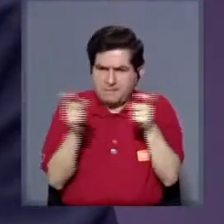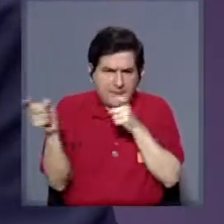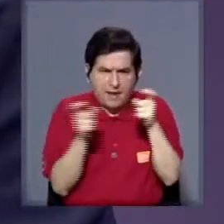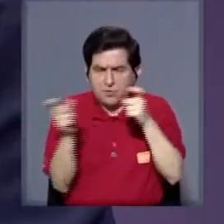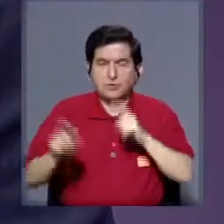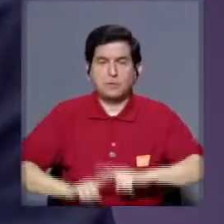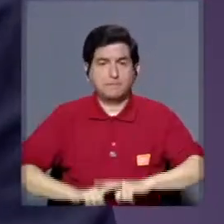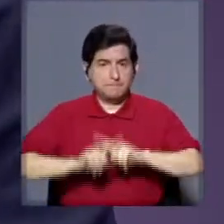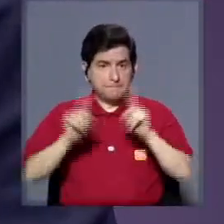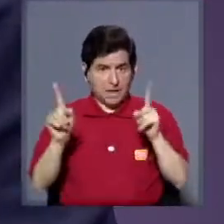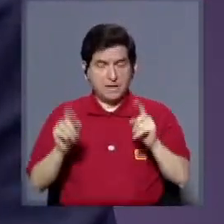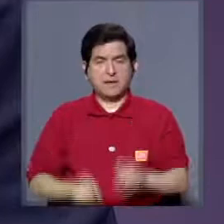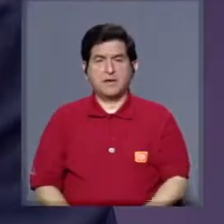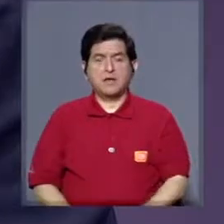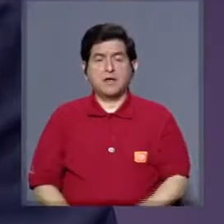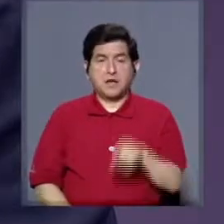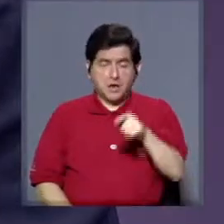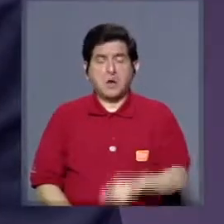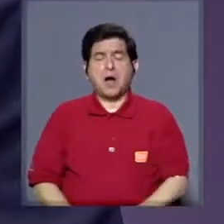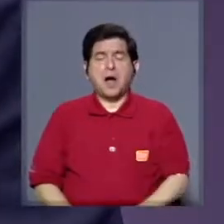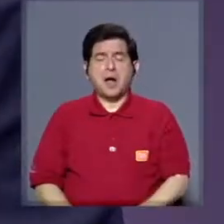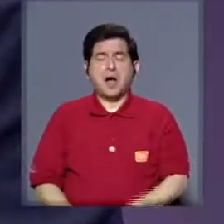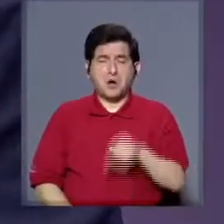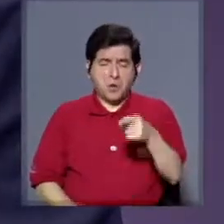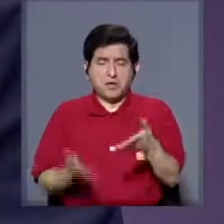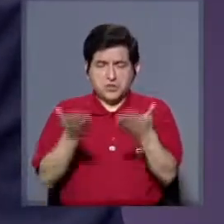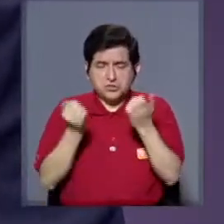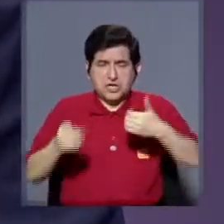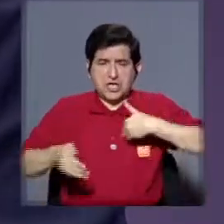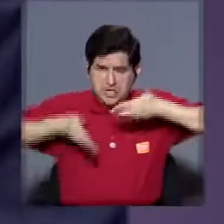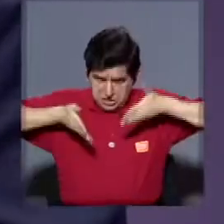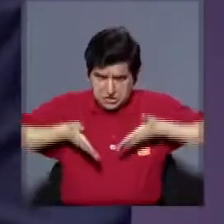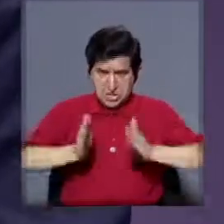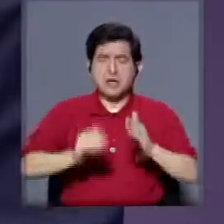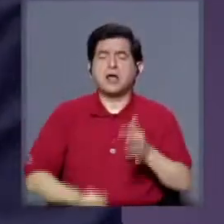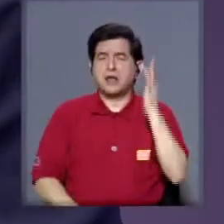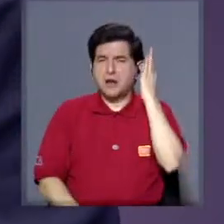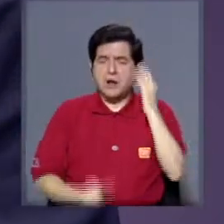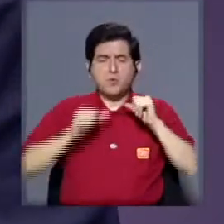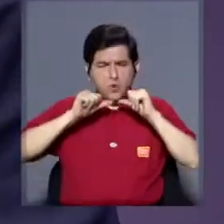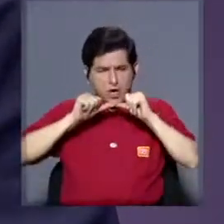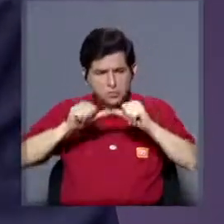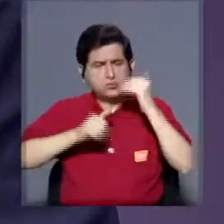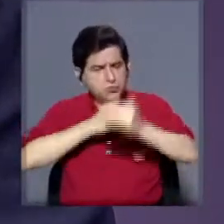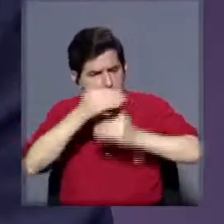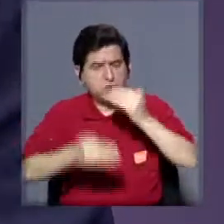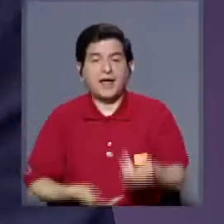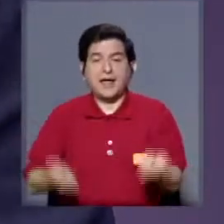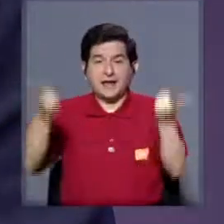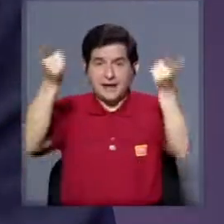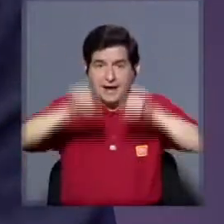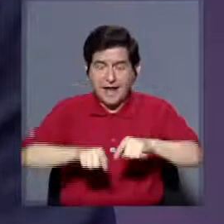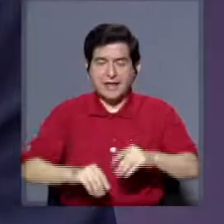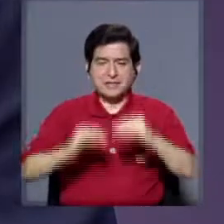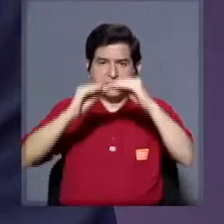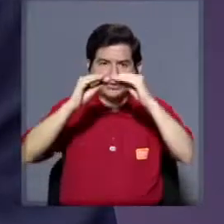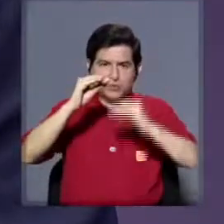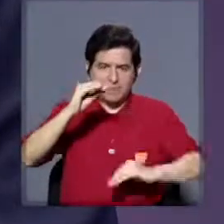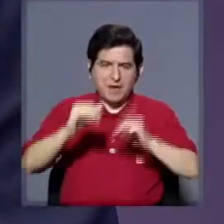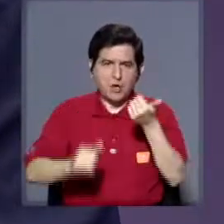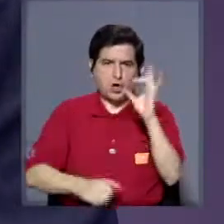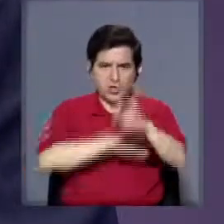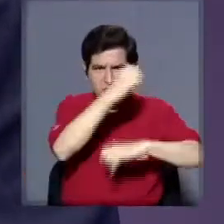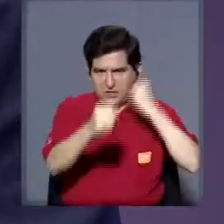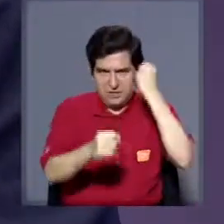demás no obstante cuando es una maternidad deseada pues las mujeres siguen adelante con esto en el caso de las menores de edad